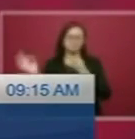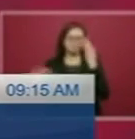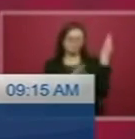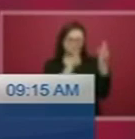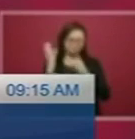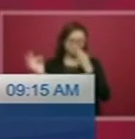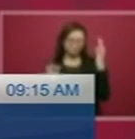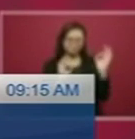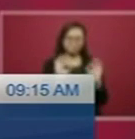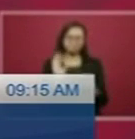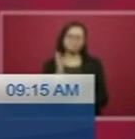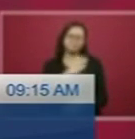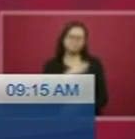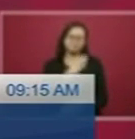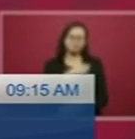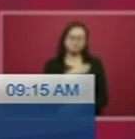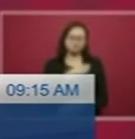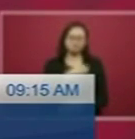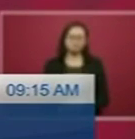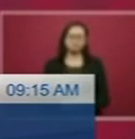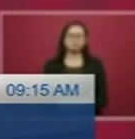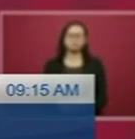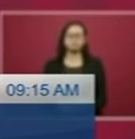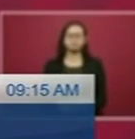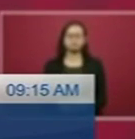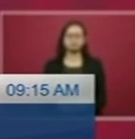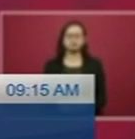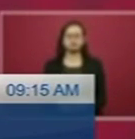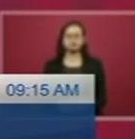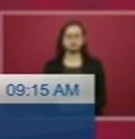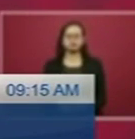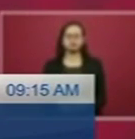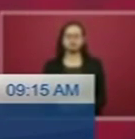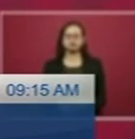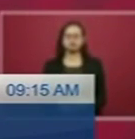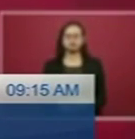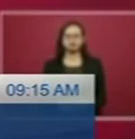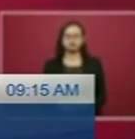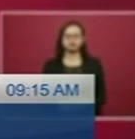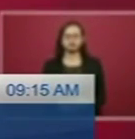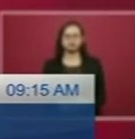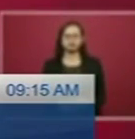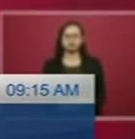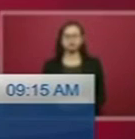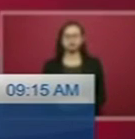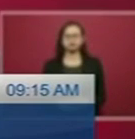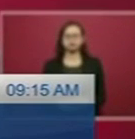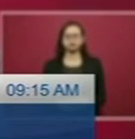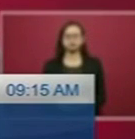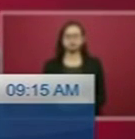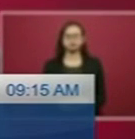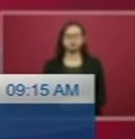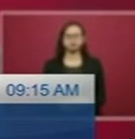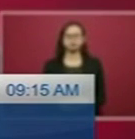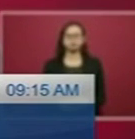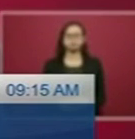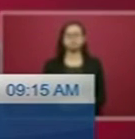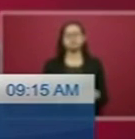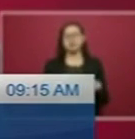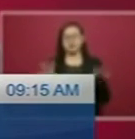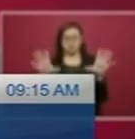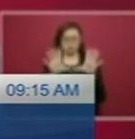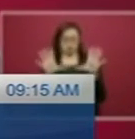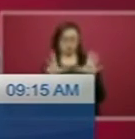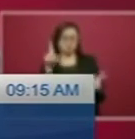Nomás le faltó decir porque de ellos será la cuarta transformación. Pero el sábado de gloria amaneció más bien con ira a nivel Dios